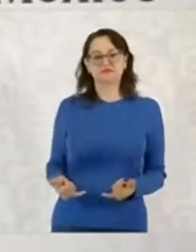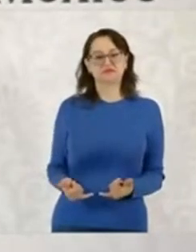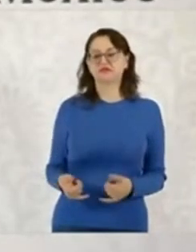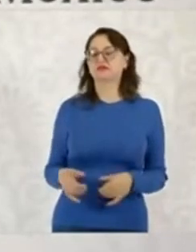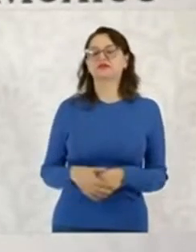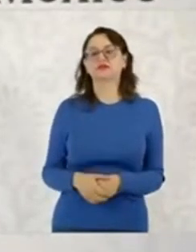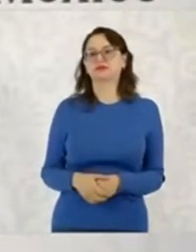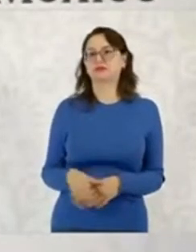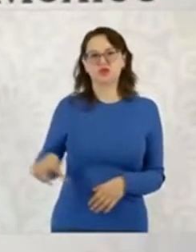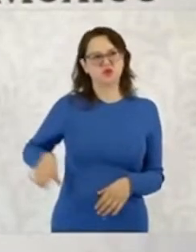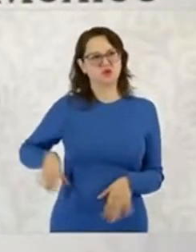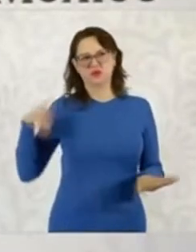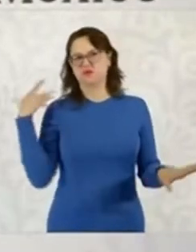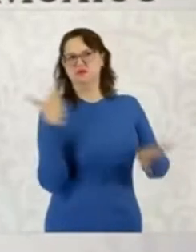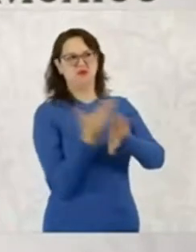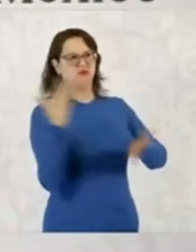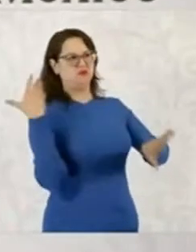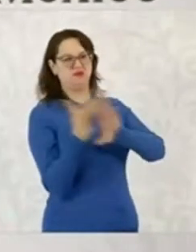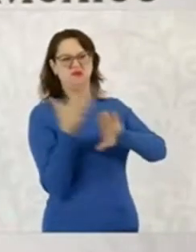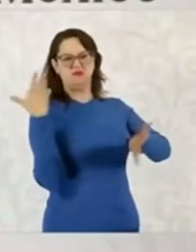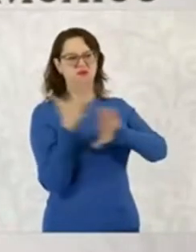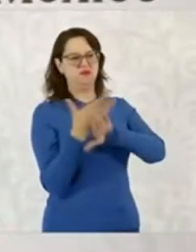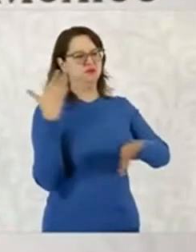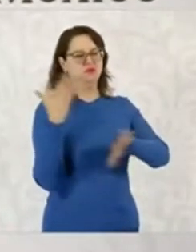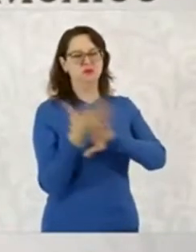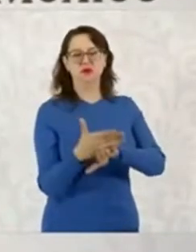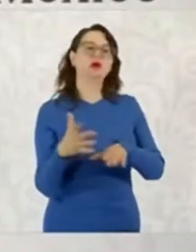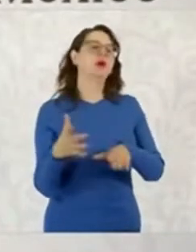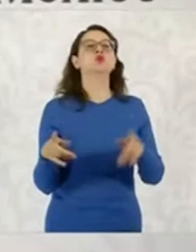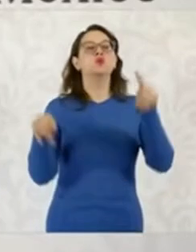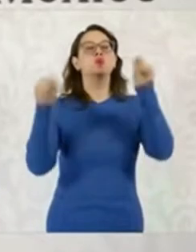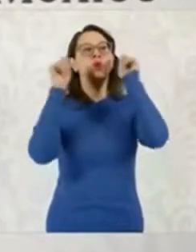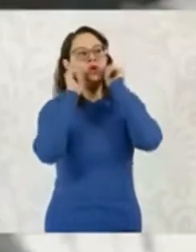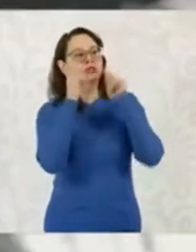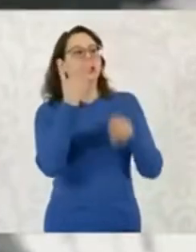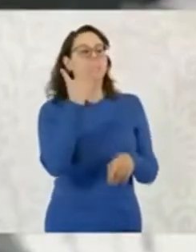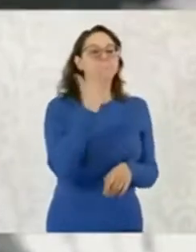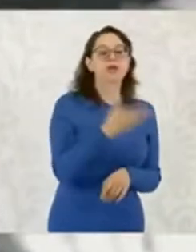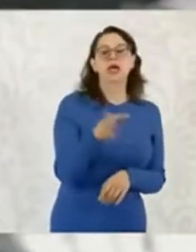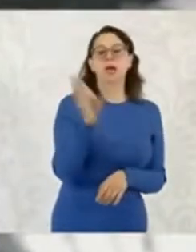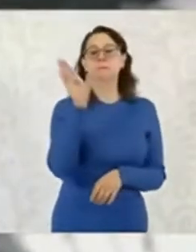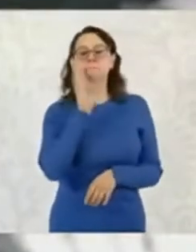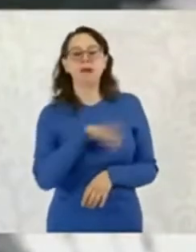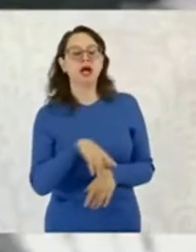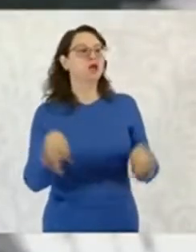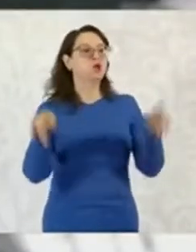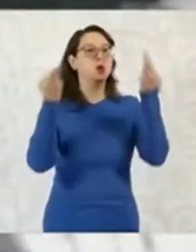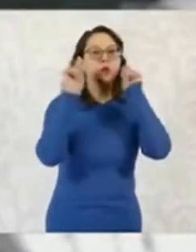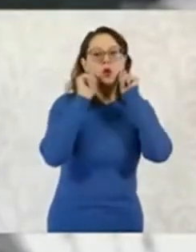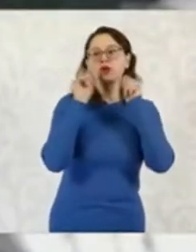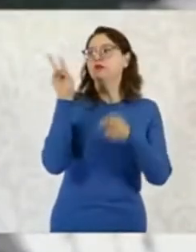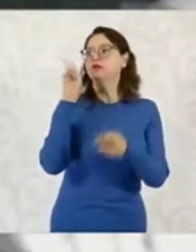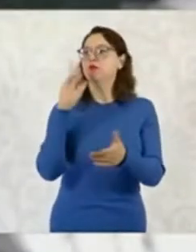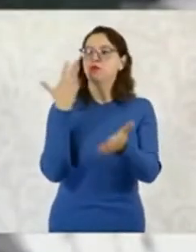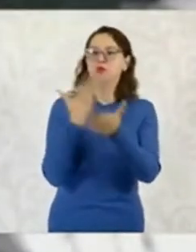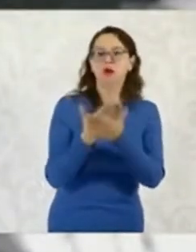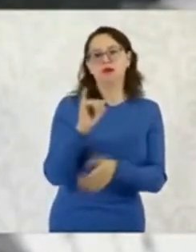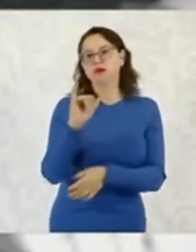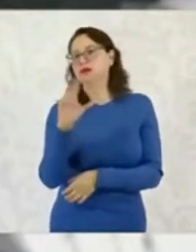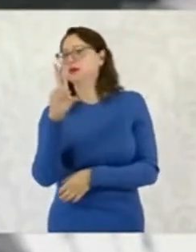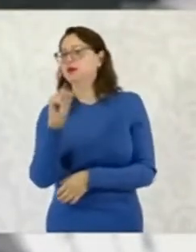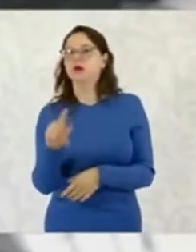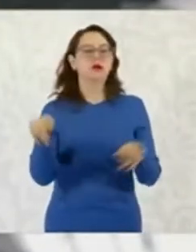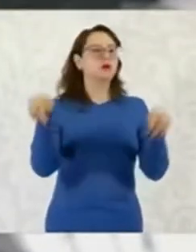objetivo es estar en contra de nosotros, no importa lo que digan, no importa con base en qué información,